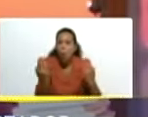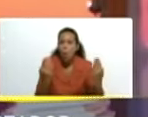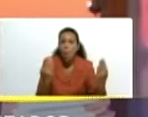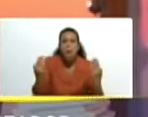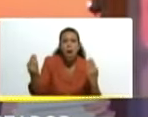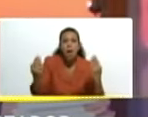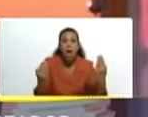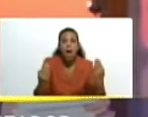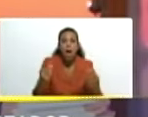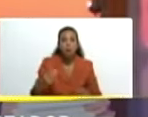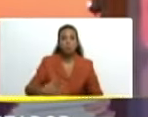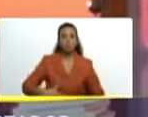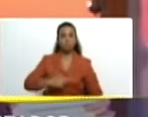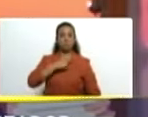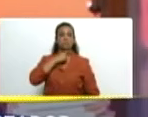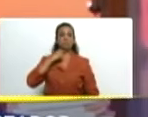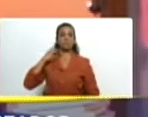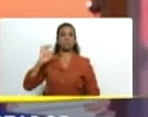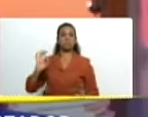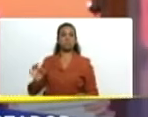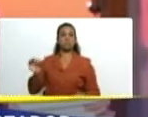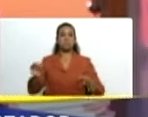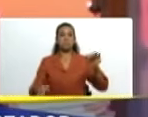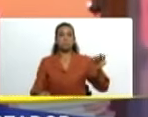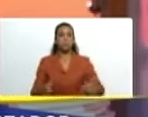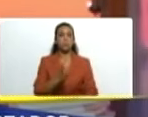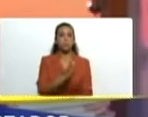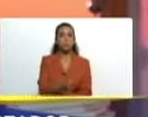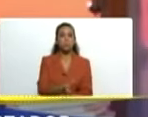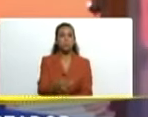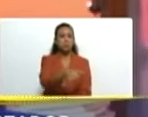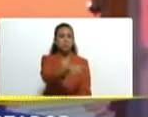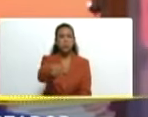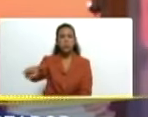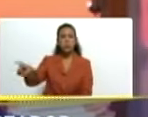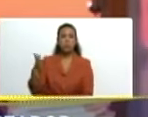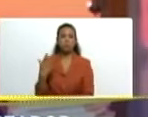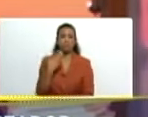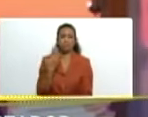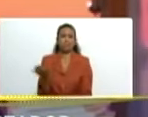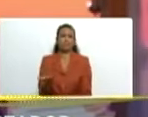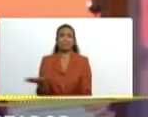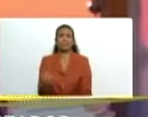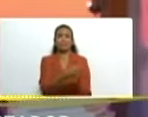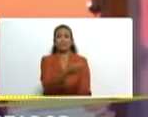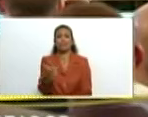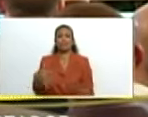y los sacerdotes del Sanedrín lo apuntaron y le dijeron